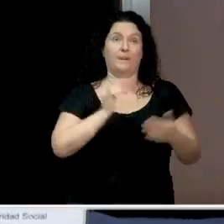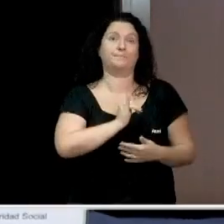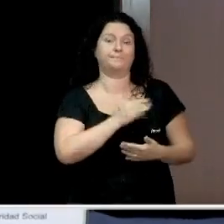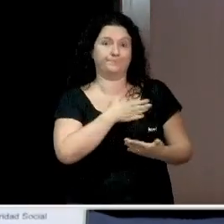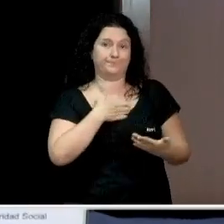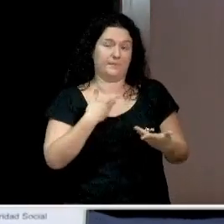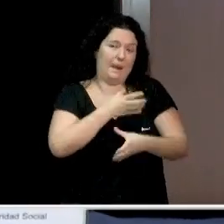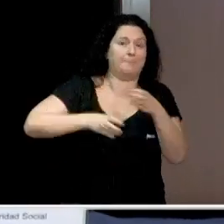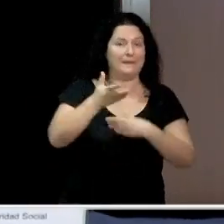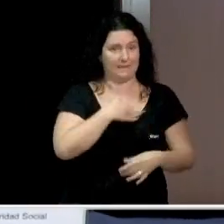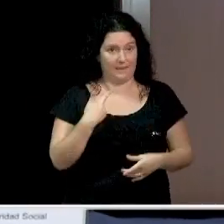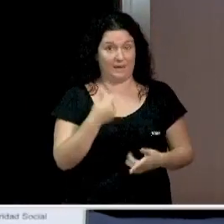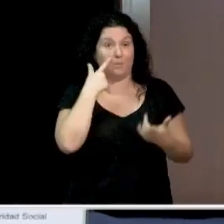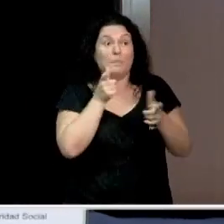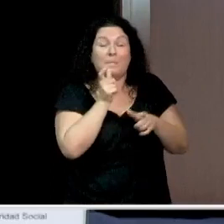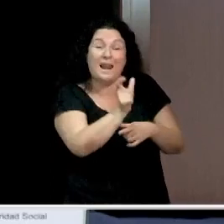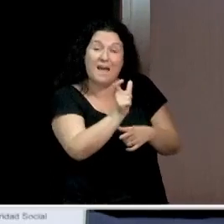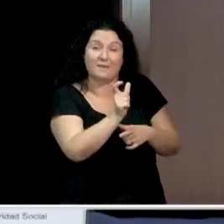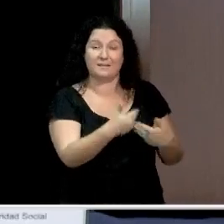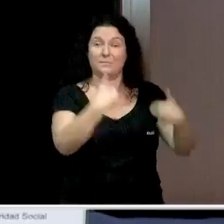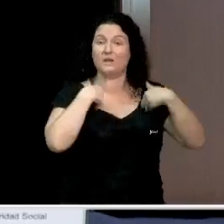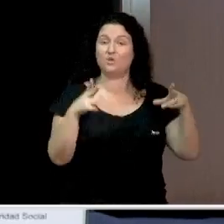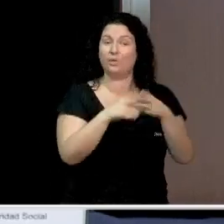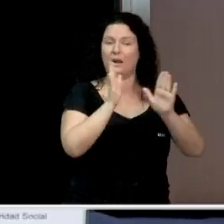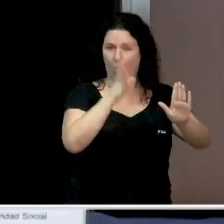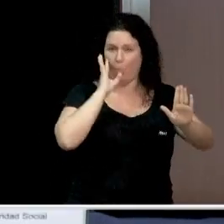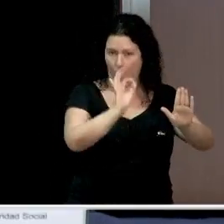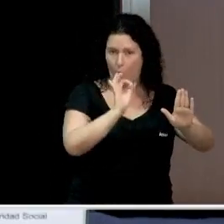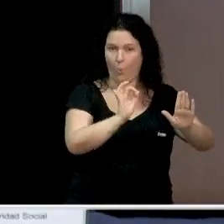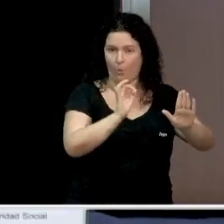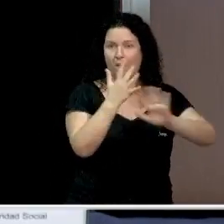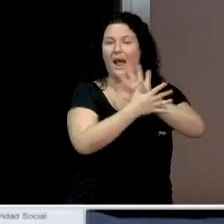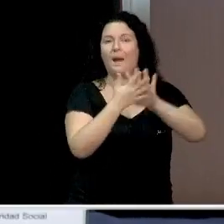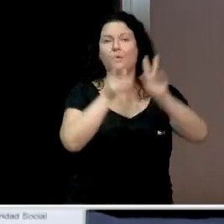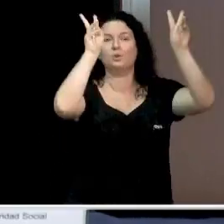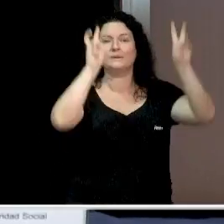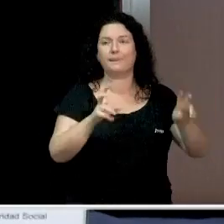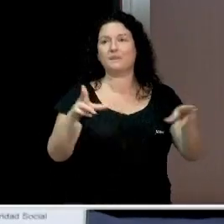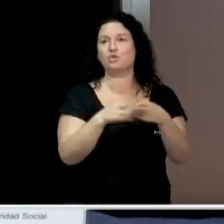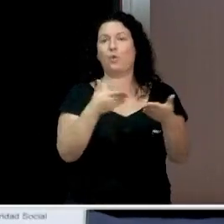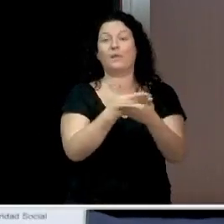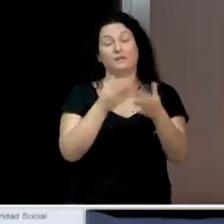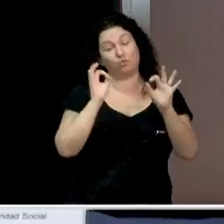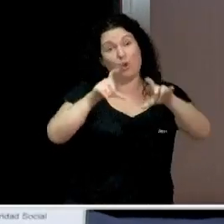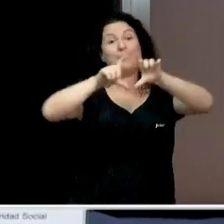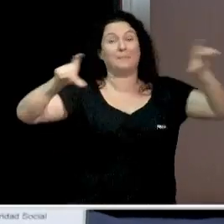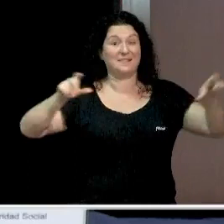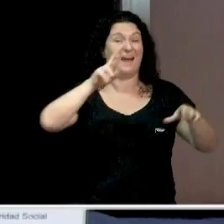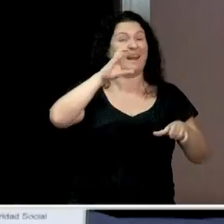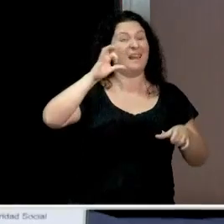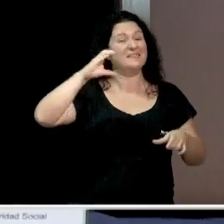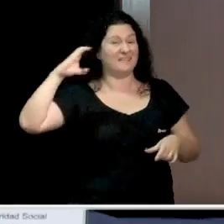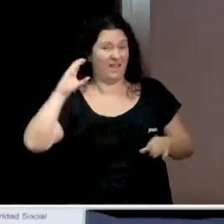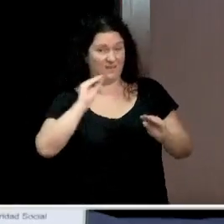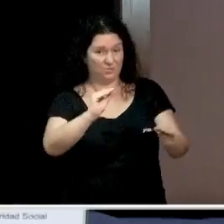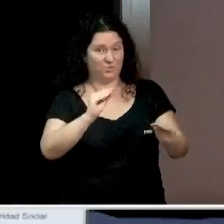término responsabilidad social, porque no estoy haciendo aquí referencia a la responsabilidad social corporativa o empresarial como